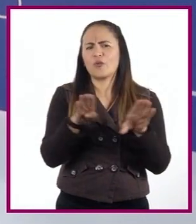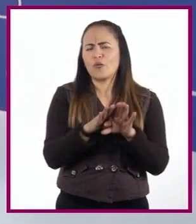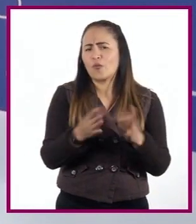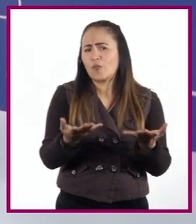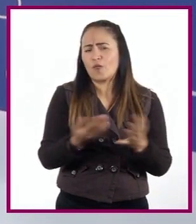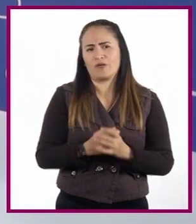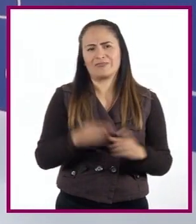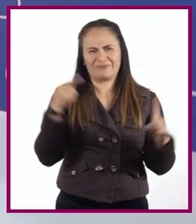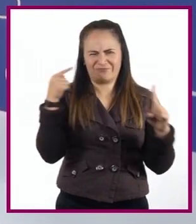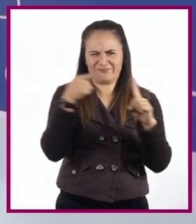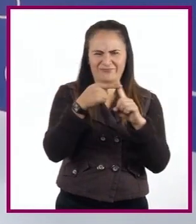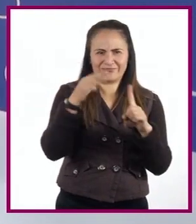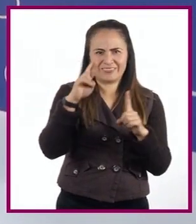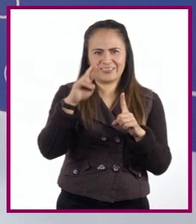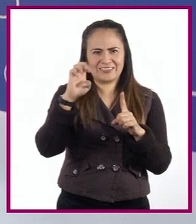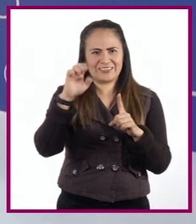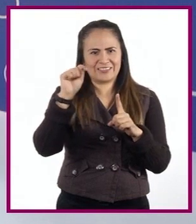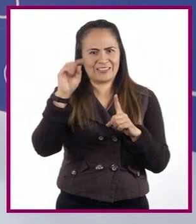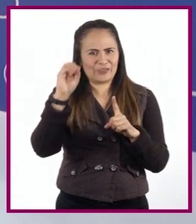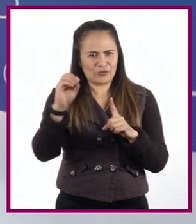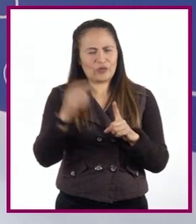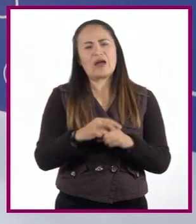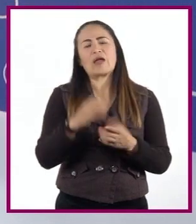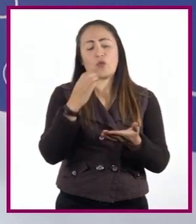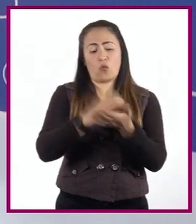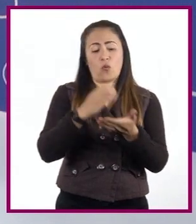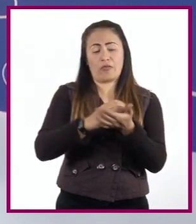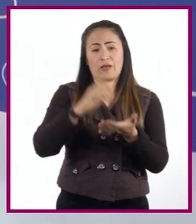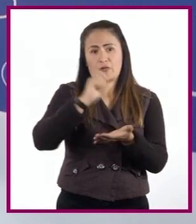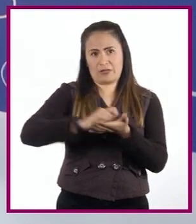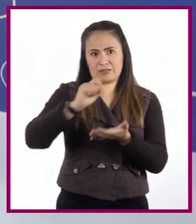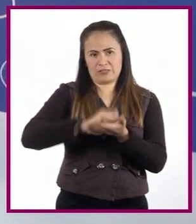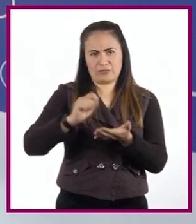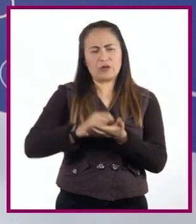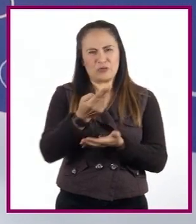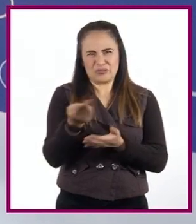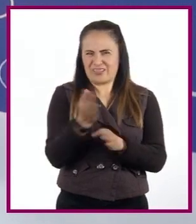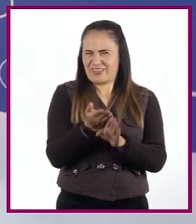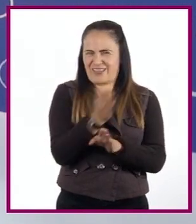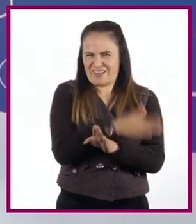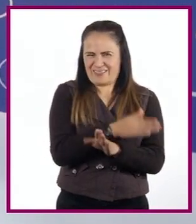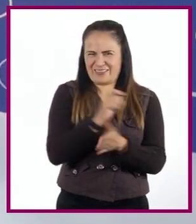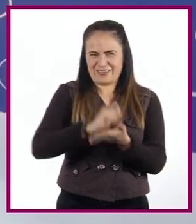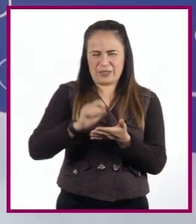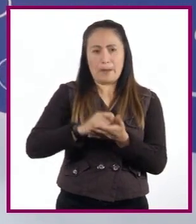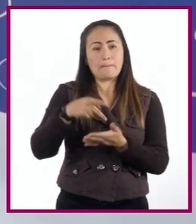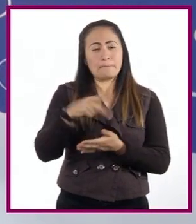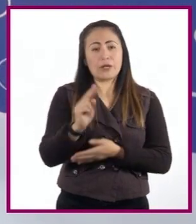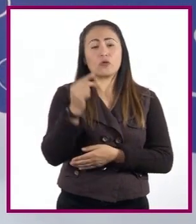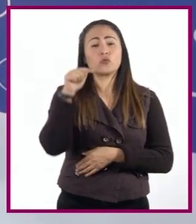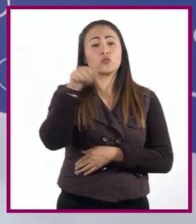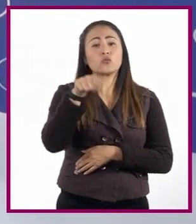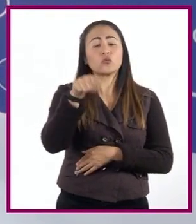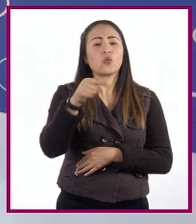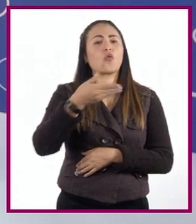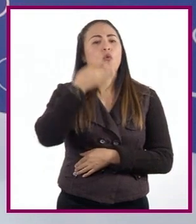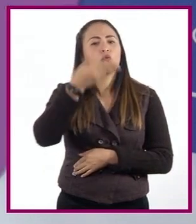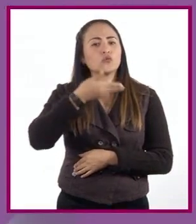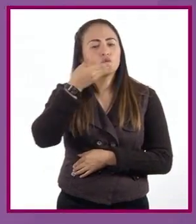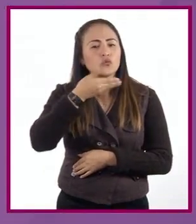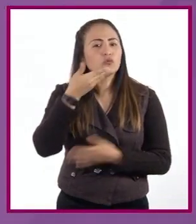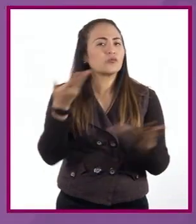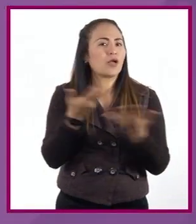reto es el siguiente. Escriban en su libreta de apuntes las acciones anteriores, pero en el orden en que ustedes las